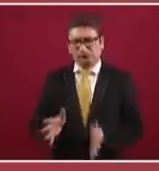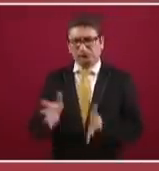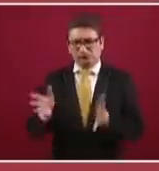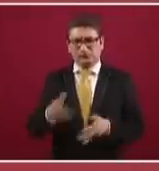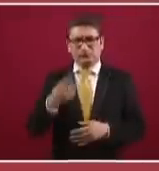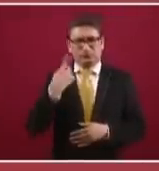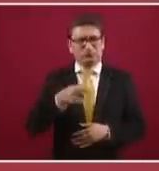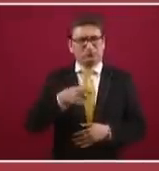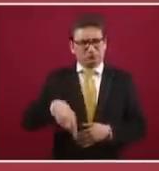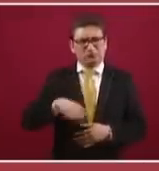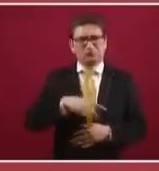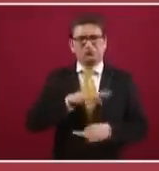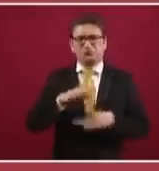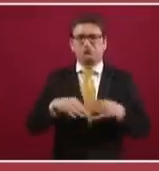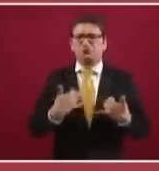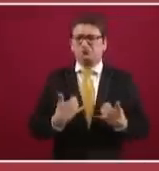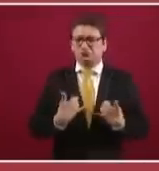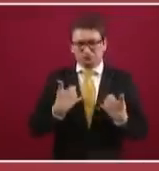la crítica,